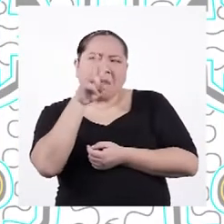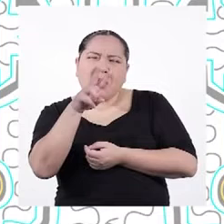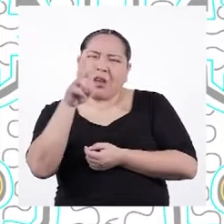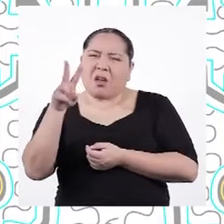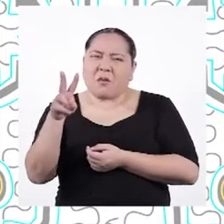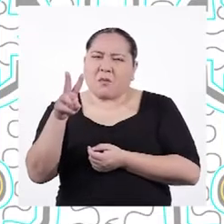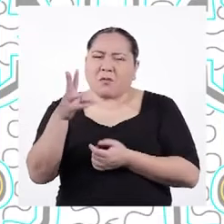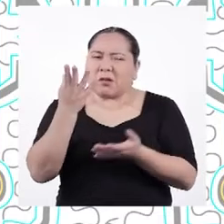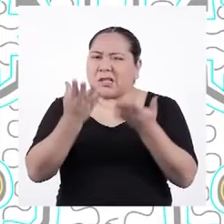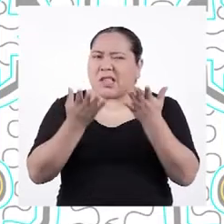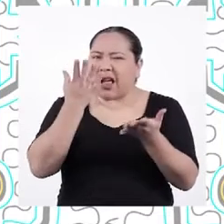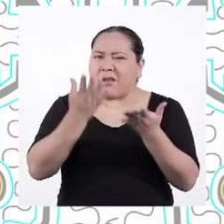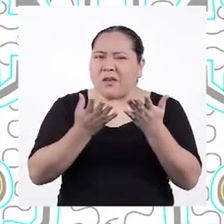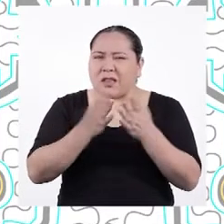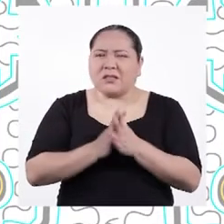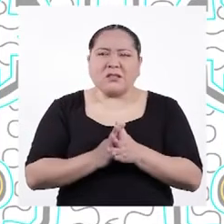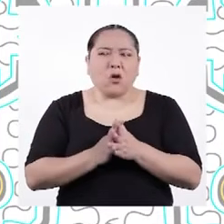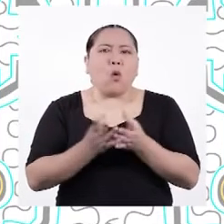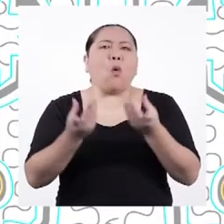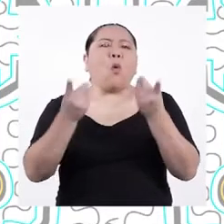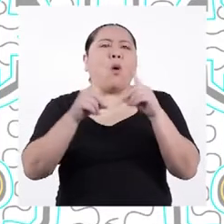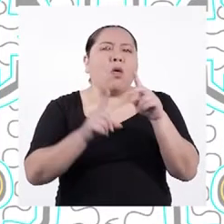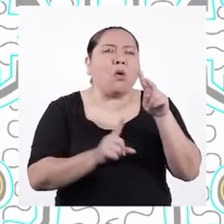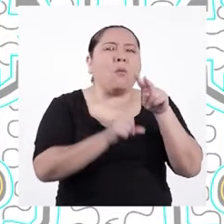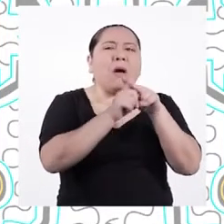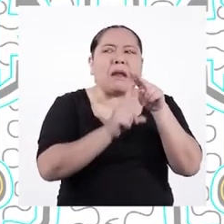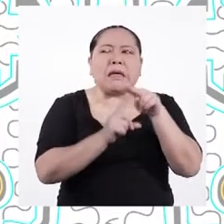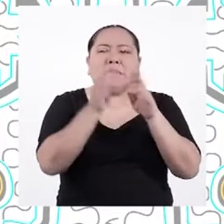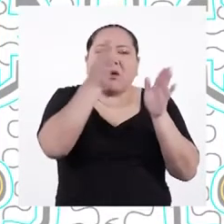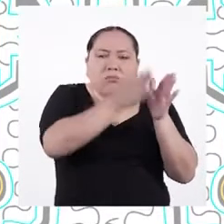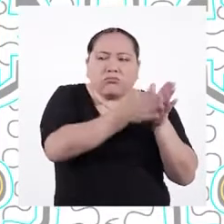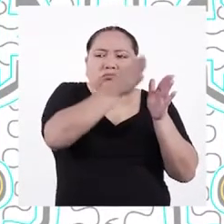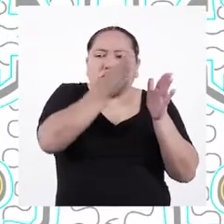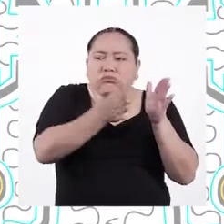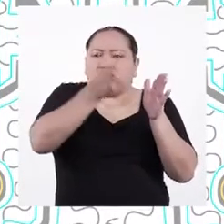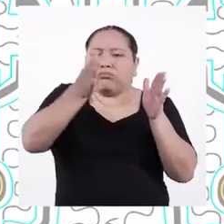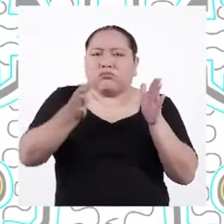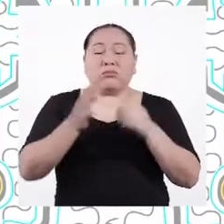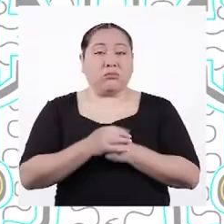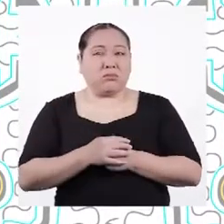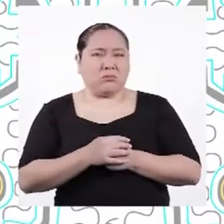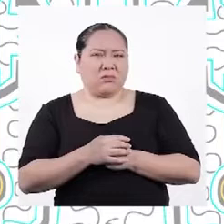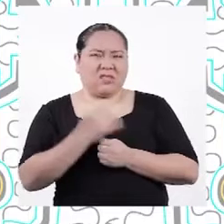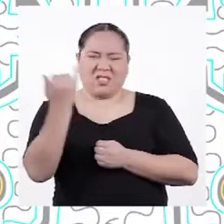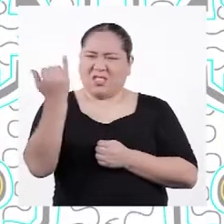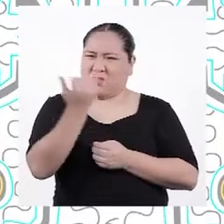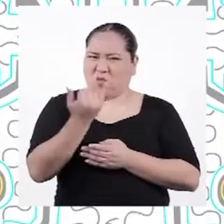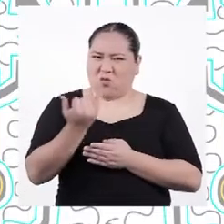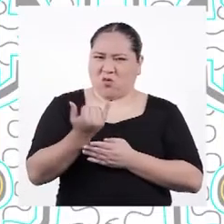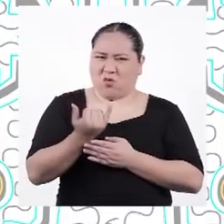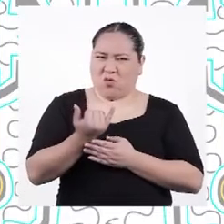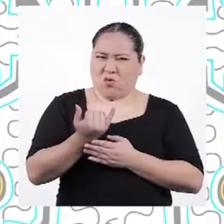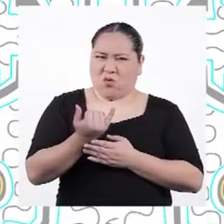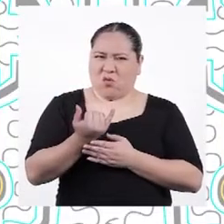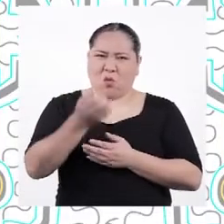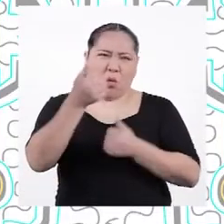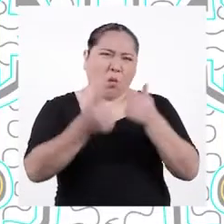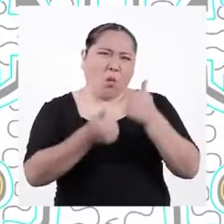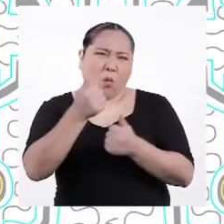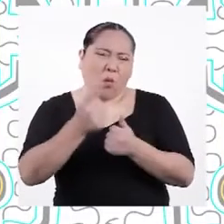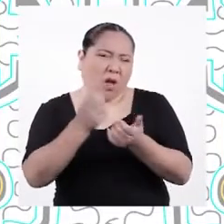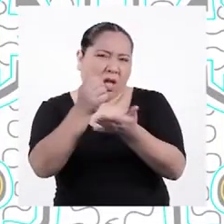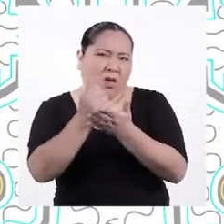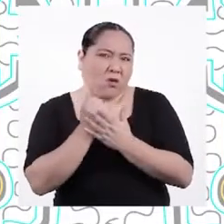cuenta de que el fenómeno sucede cada cierto tiempo. ¿Gráfico? ¿Cuál nos serviría?